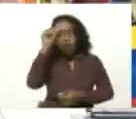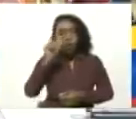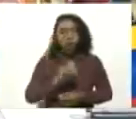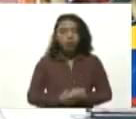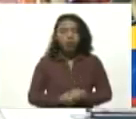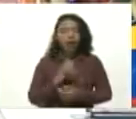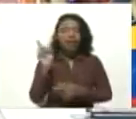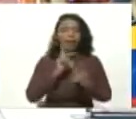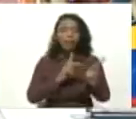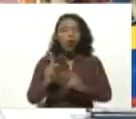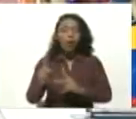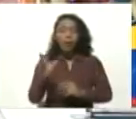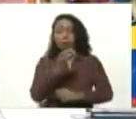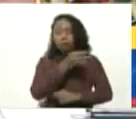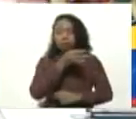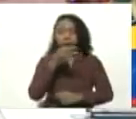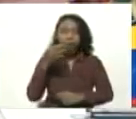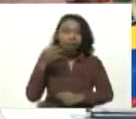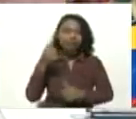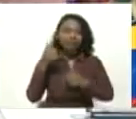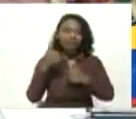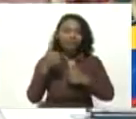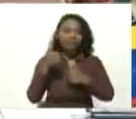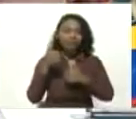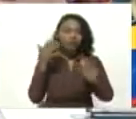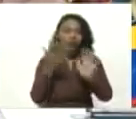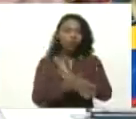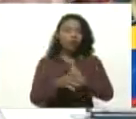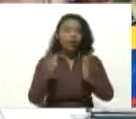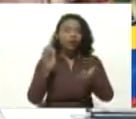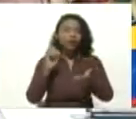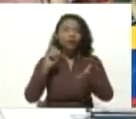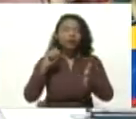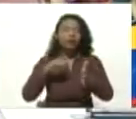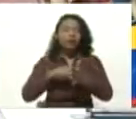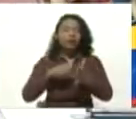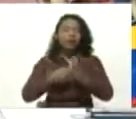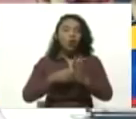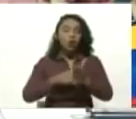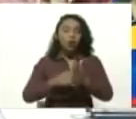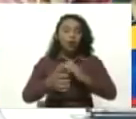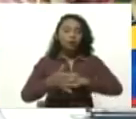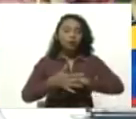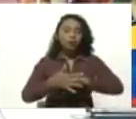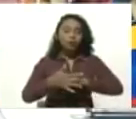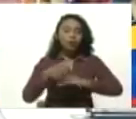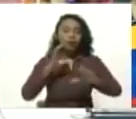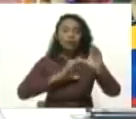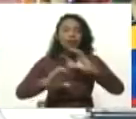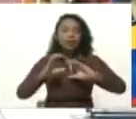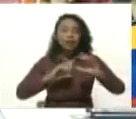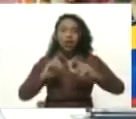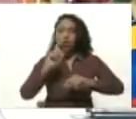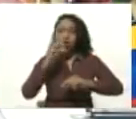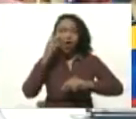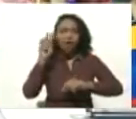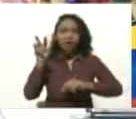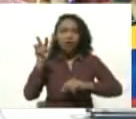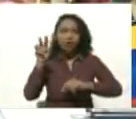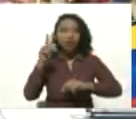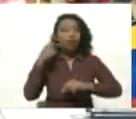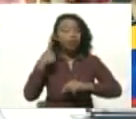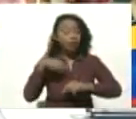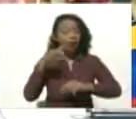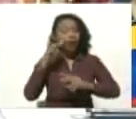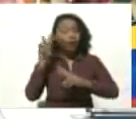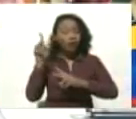Es un programa extraordinario sobre tecnología, ciencia, innovación. ¿No lo has visto, Gabriela? Tienes que verlo.